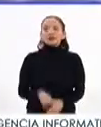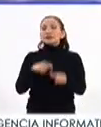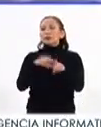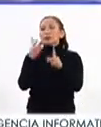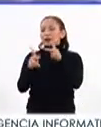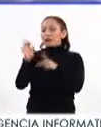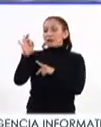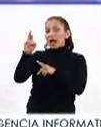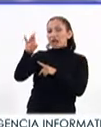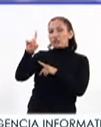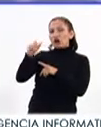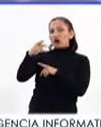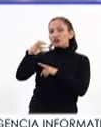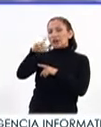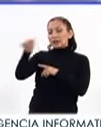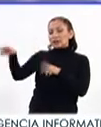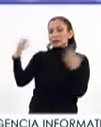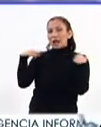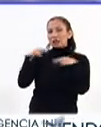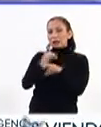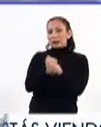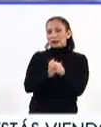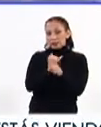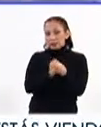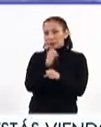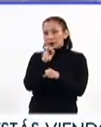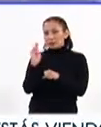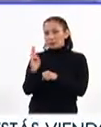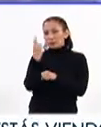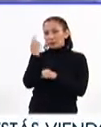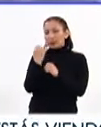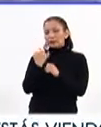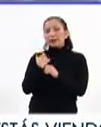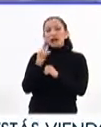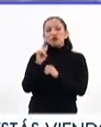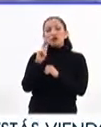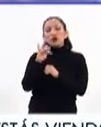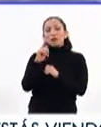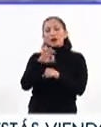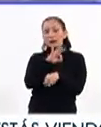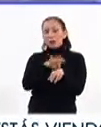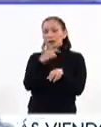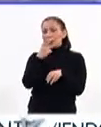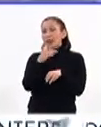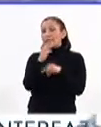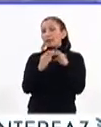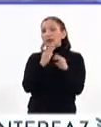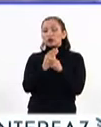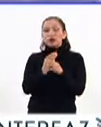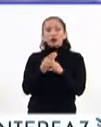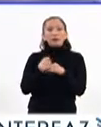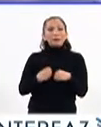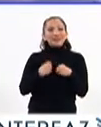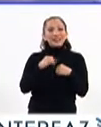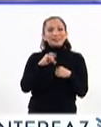Platicando con Fernando González Cerón, él es profesor e investigador de la Universidad Autónoma de Chapingo. Hablamos precisamente del Día Mundial de la Vida Silvestre, las acciones que se han